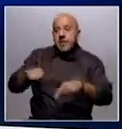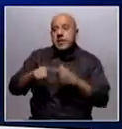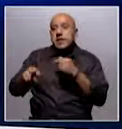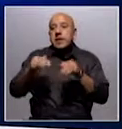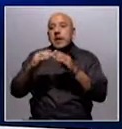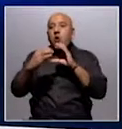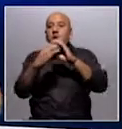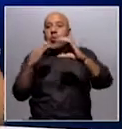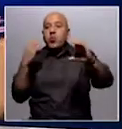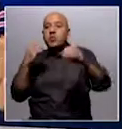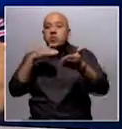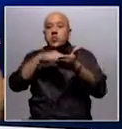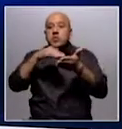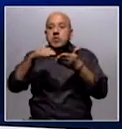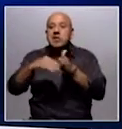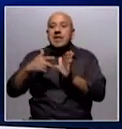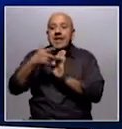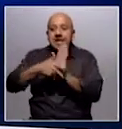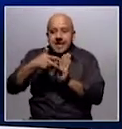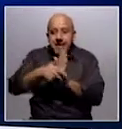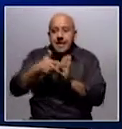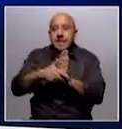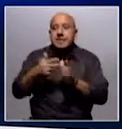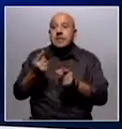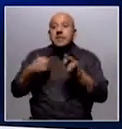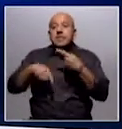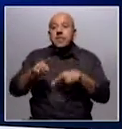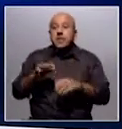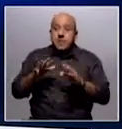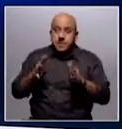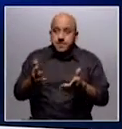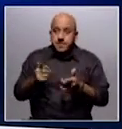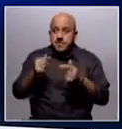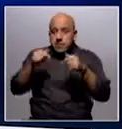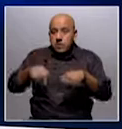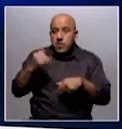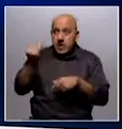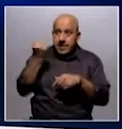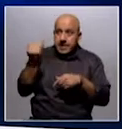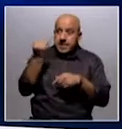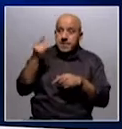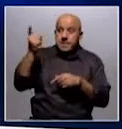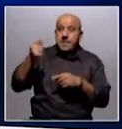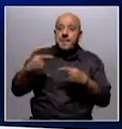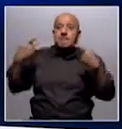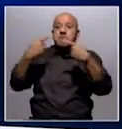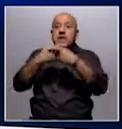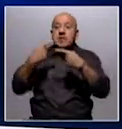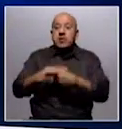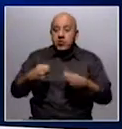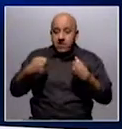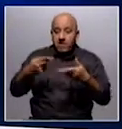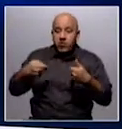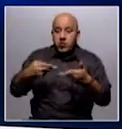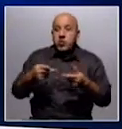terminales de autobuses en el metro es decir en el transporte público pero también por supuesto hoy en italia se están jugando de fútbol donde